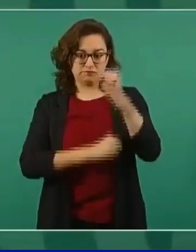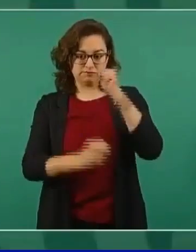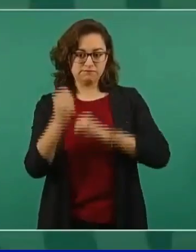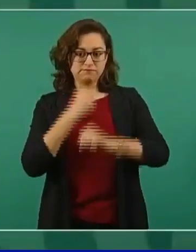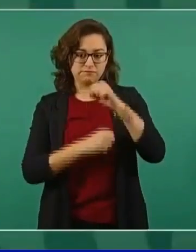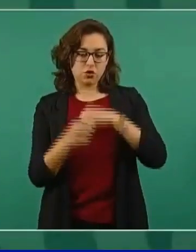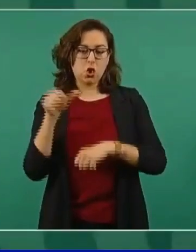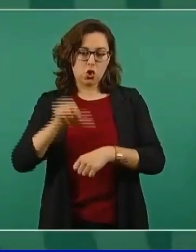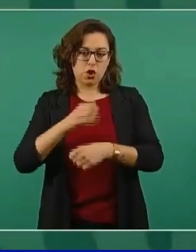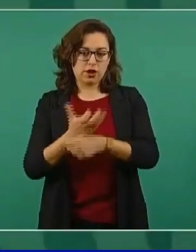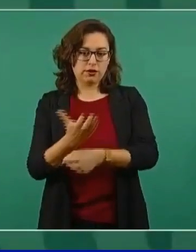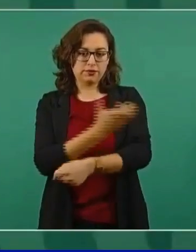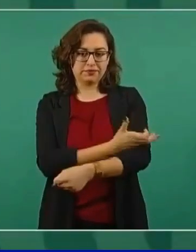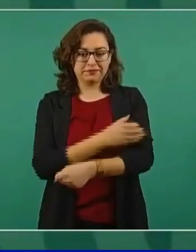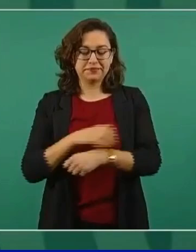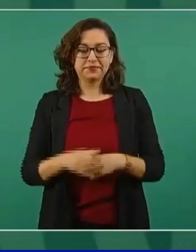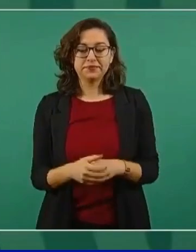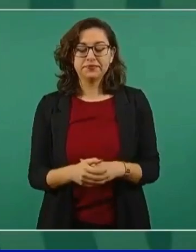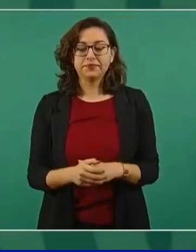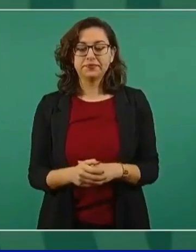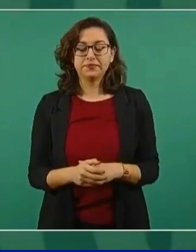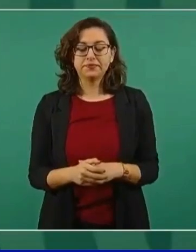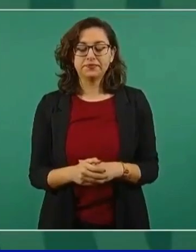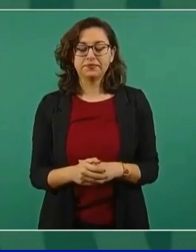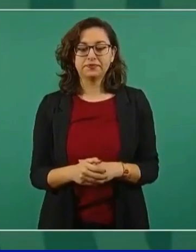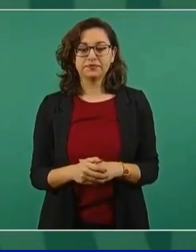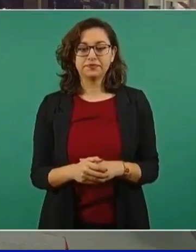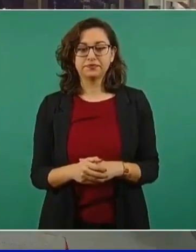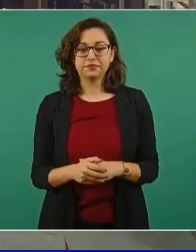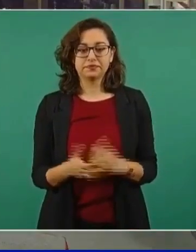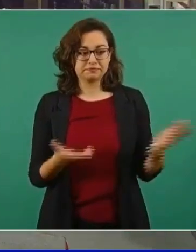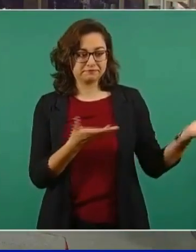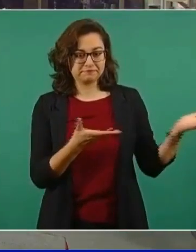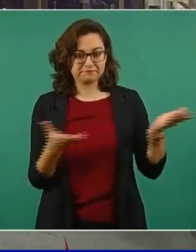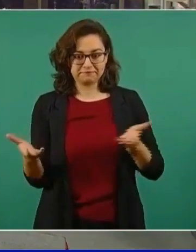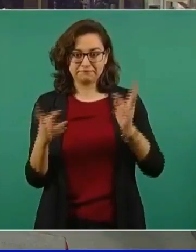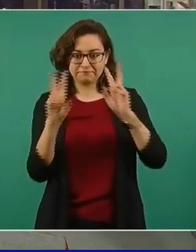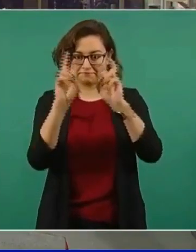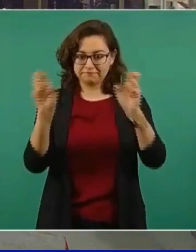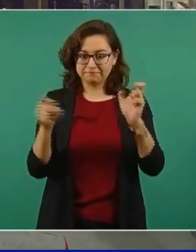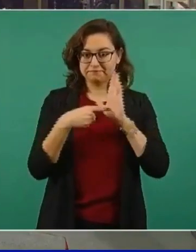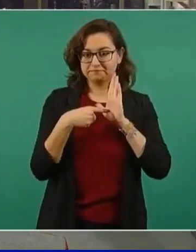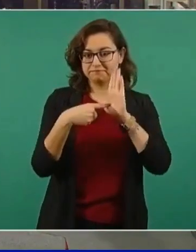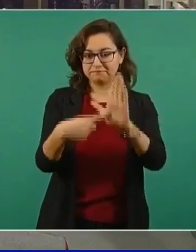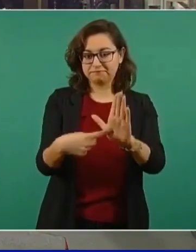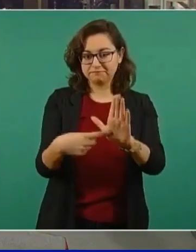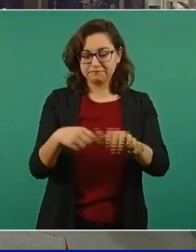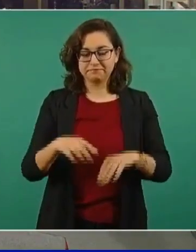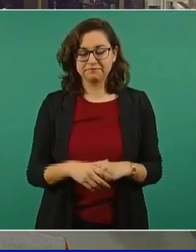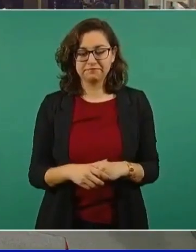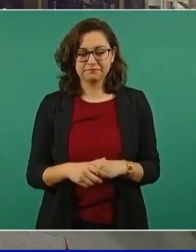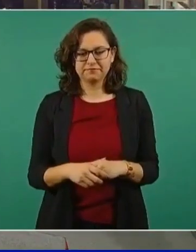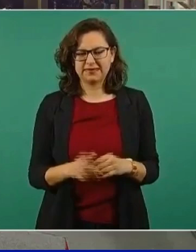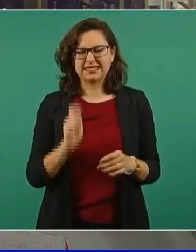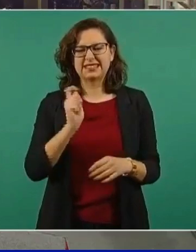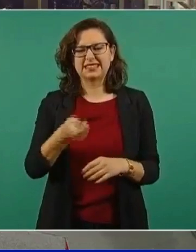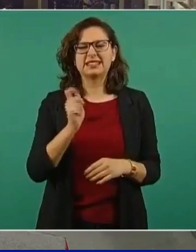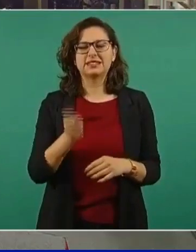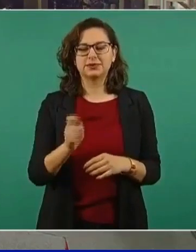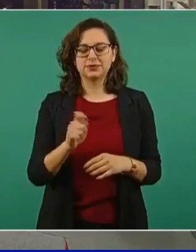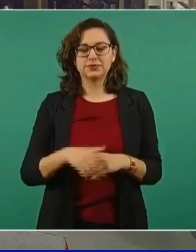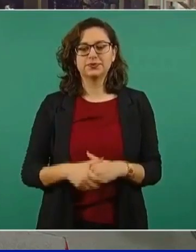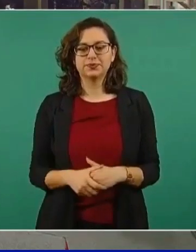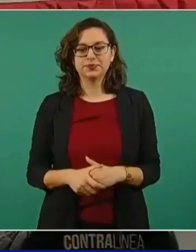nos acompañan. Entonces vamos a que ellos nos expongan sobre este plan.